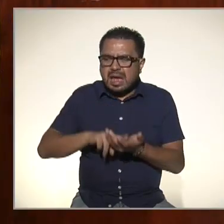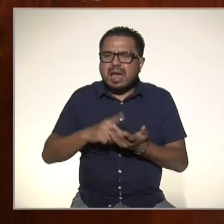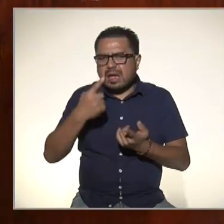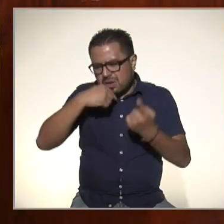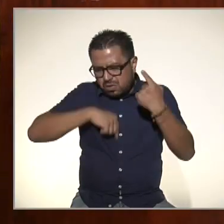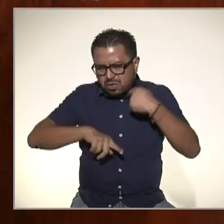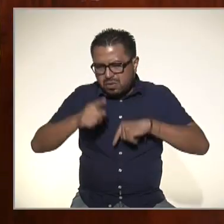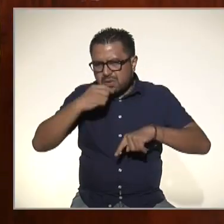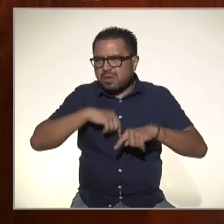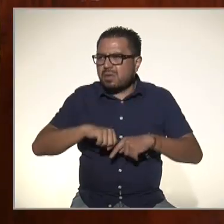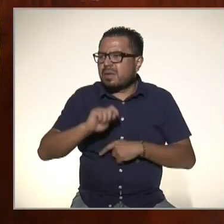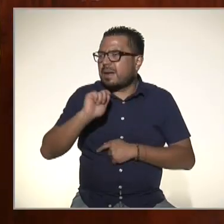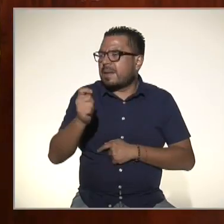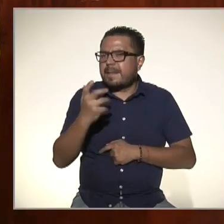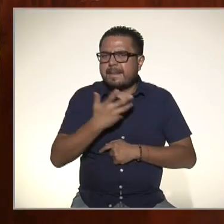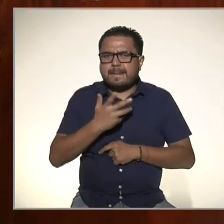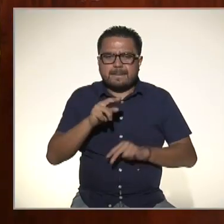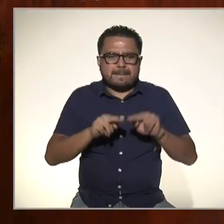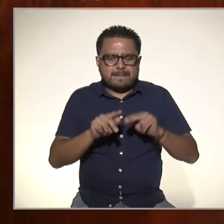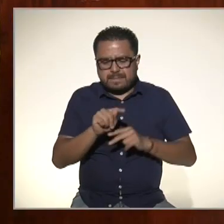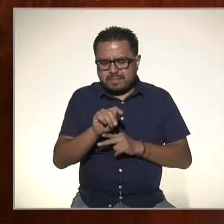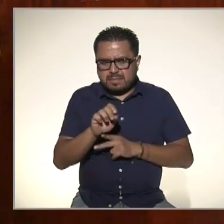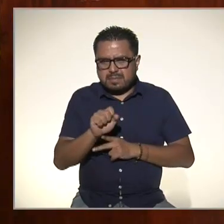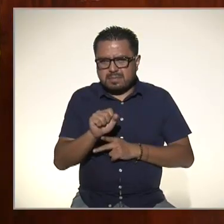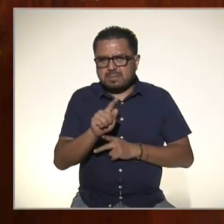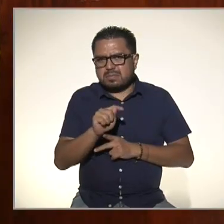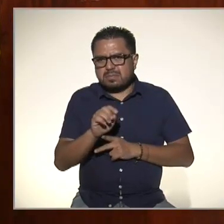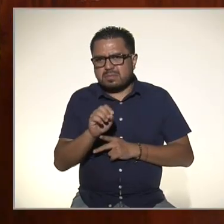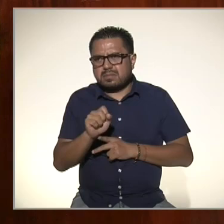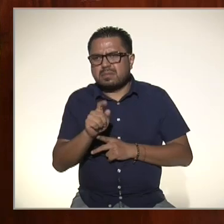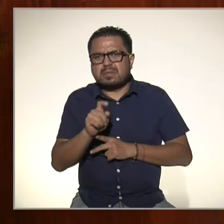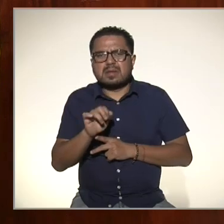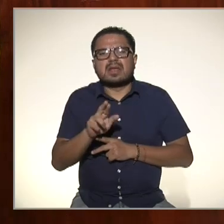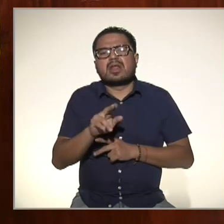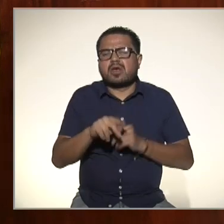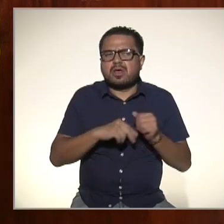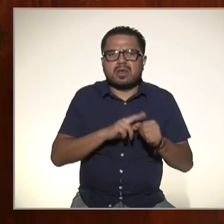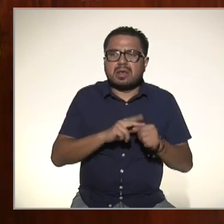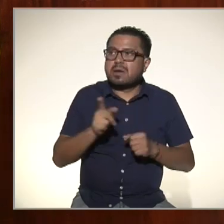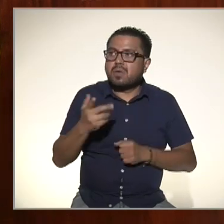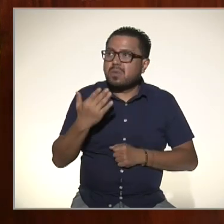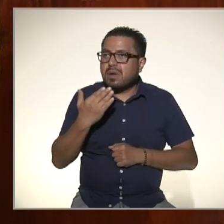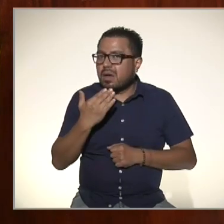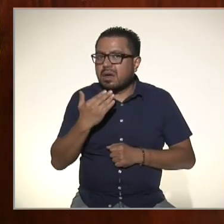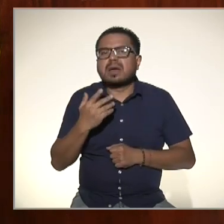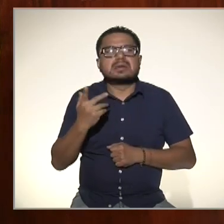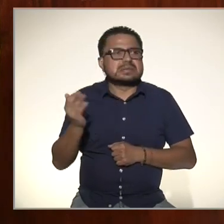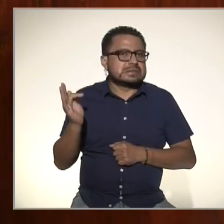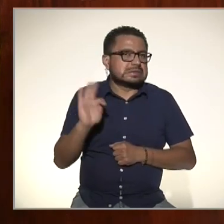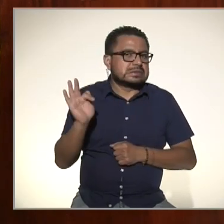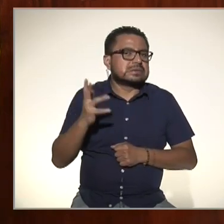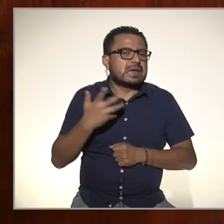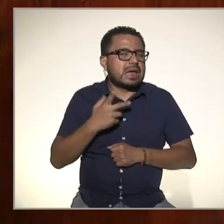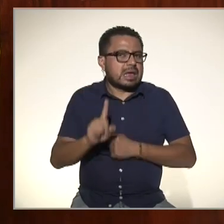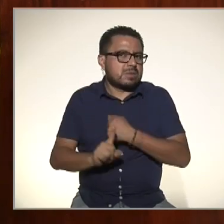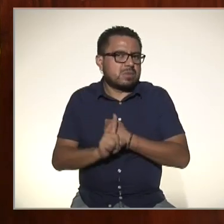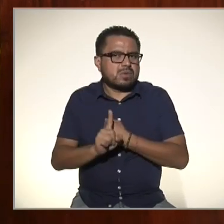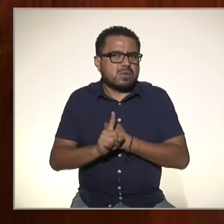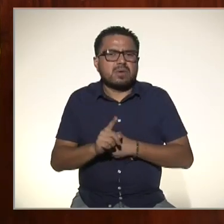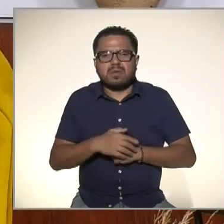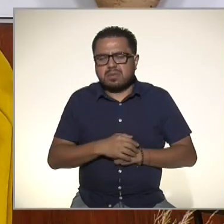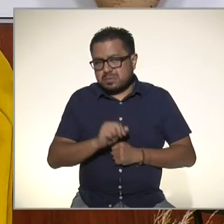que se presentan niveles de testosterona adecuados. Entonces, si no los está presentando, probablemente esté teniendo algún problema.